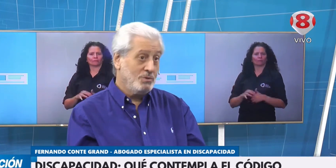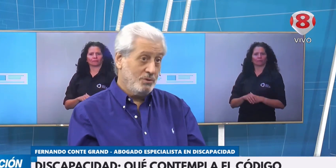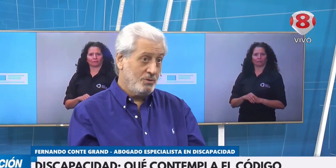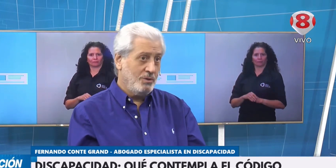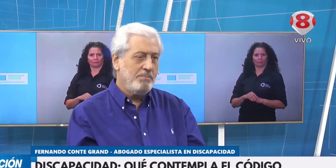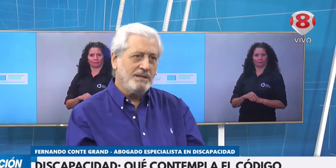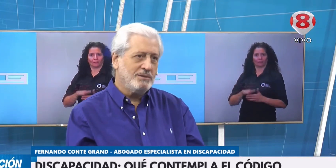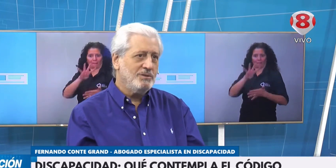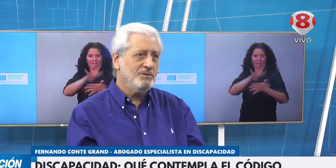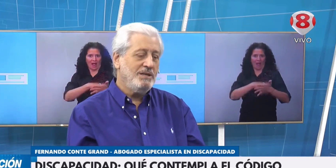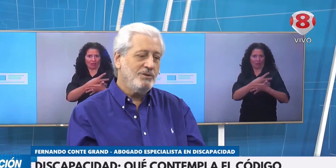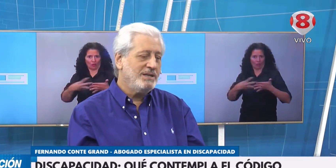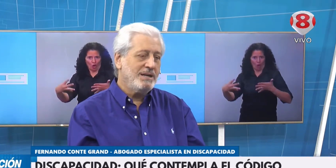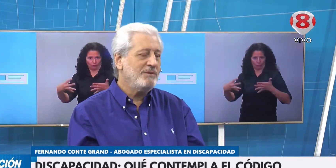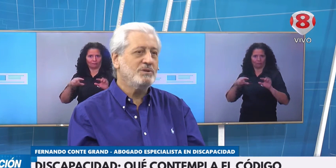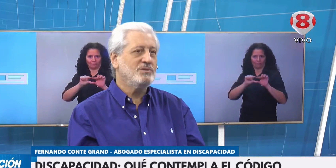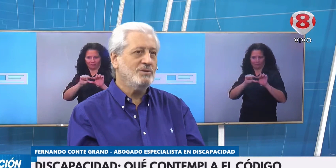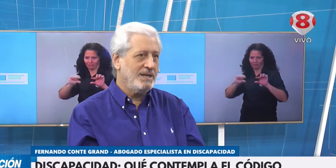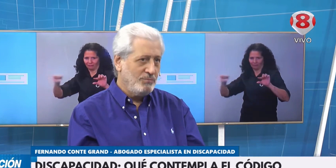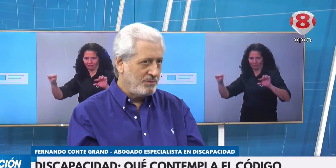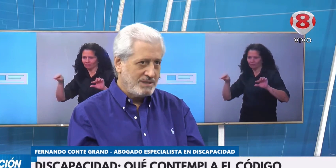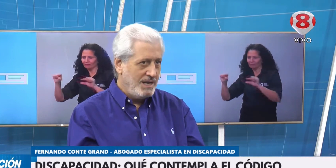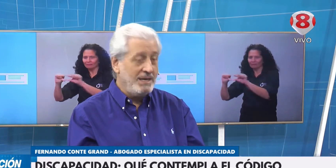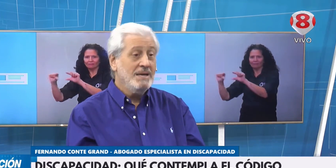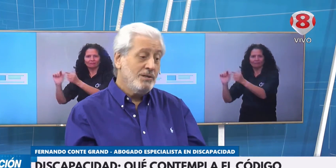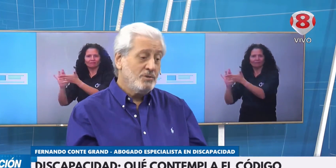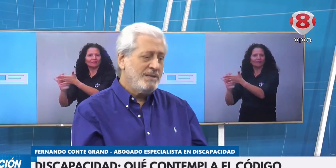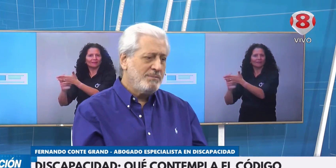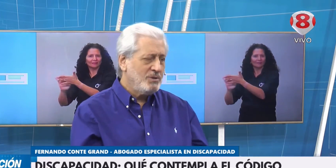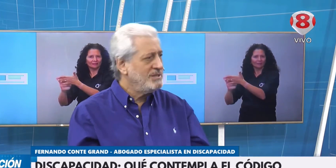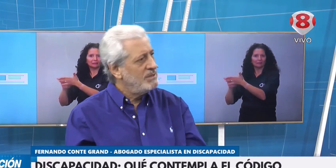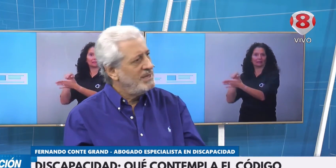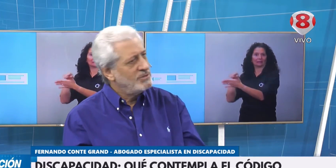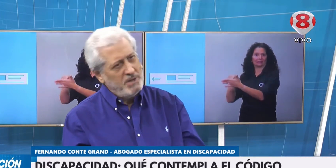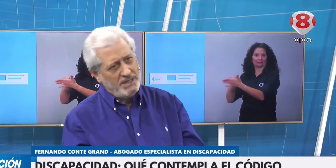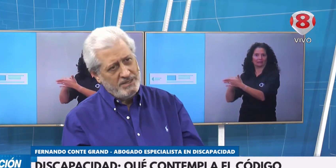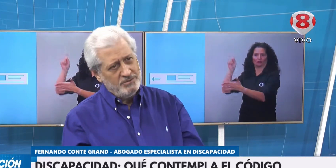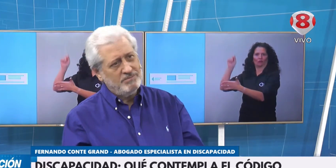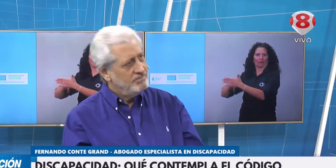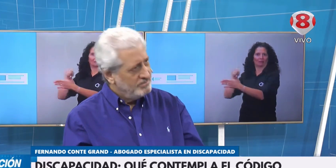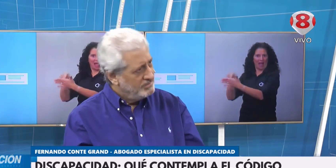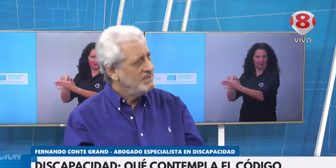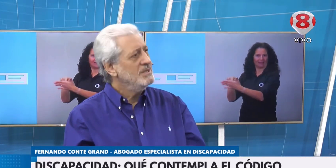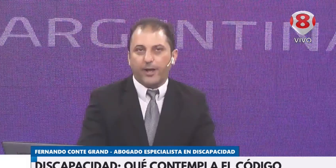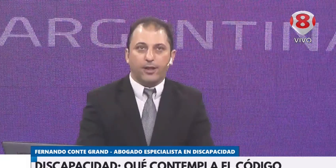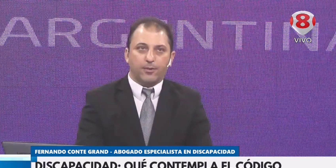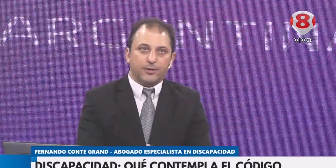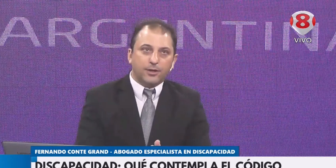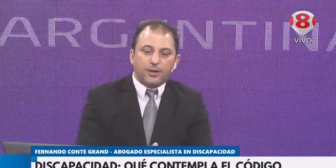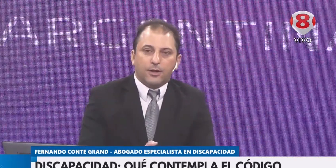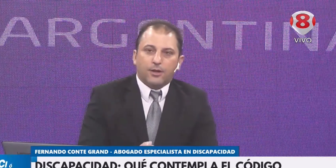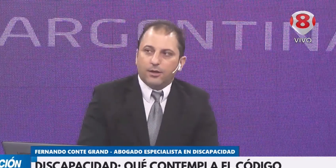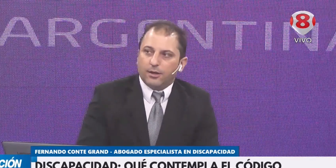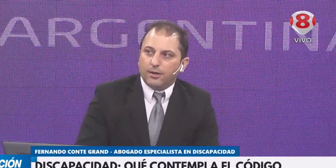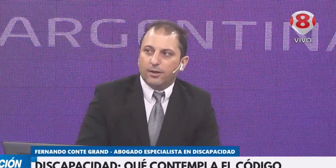derechos con muchos otros aspectos no y no generar más frustración de la que muchas veces hay no solamente a la persona sino también a sus padres no Claro al entorno familiar y al